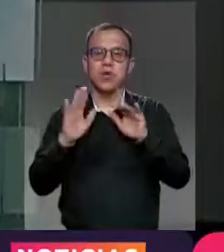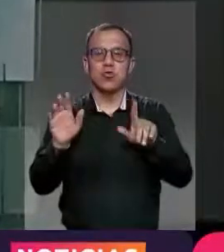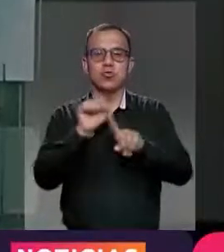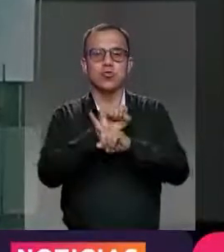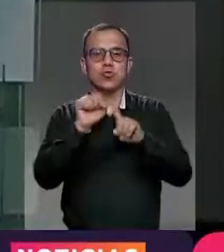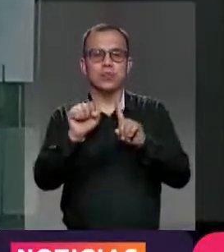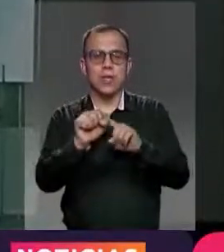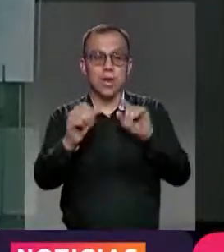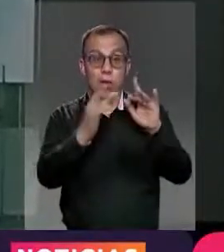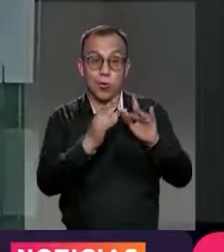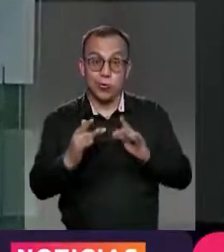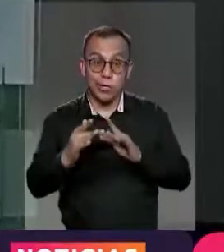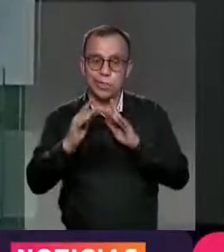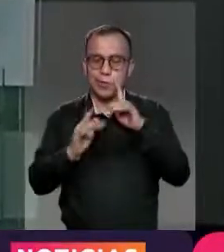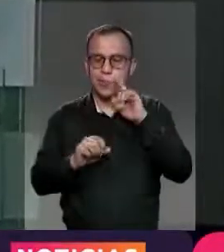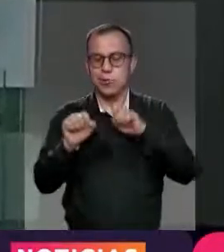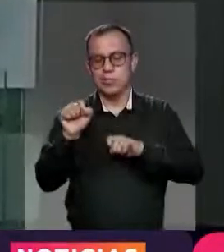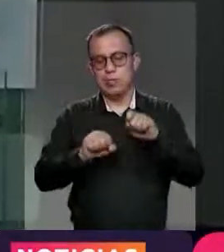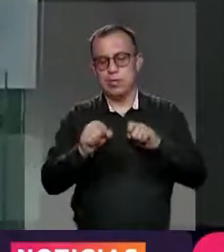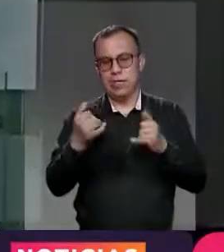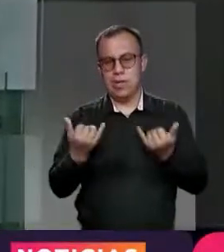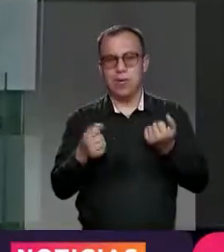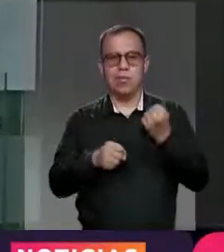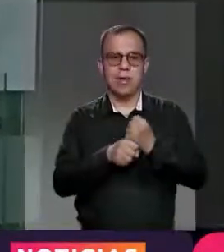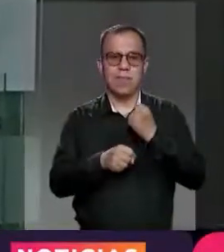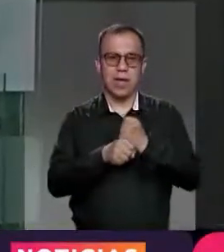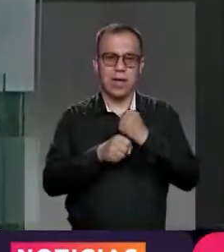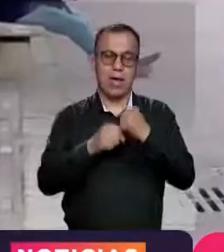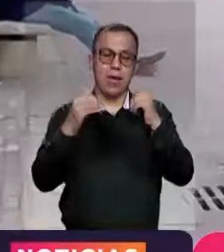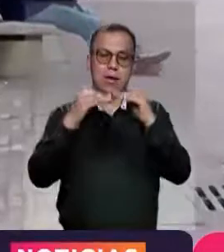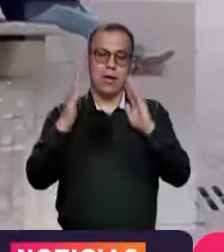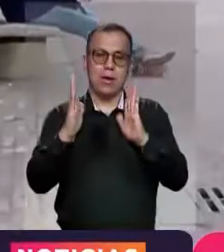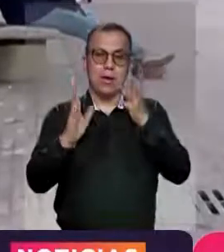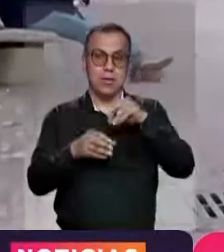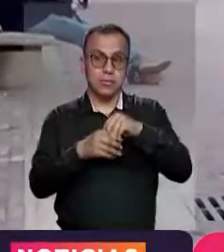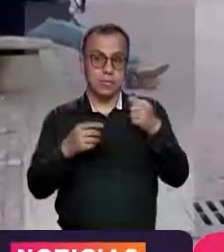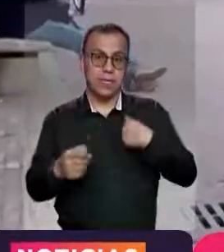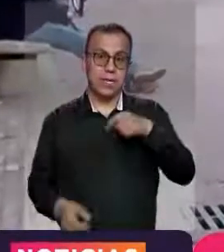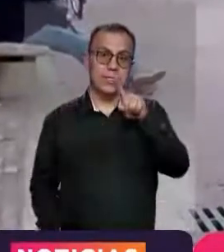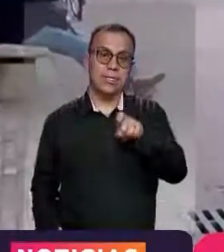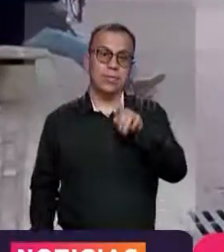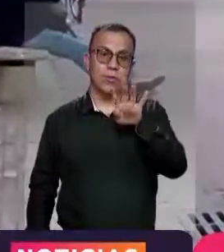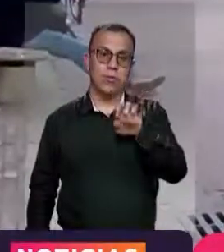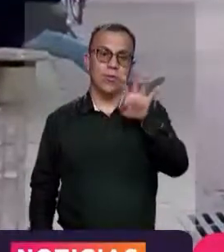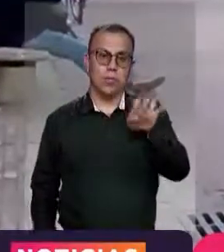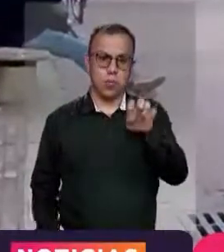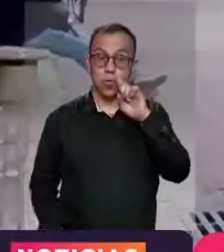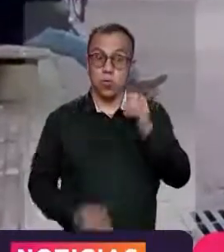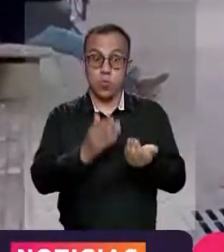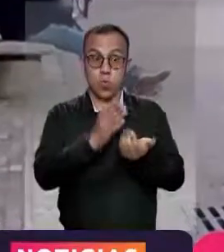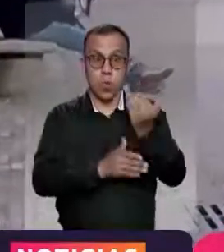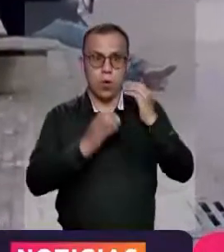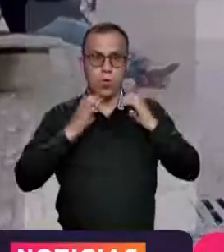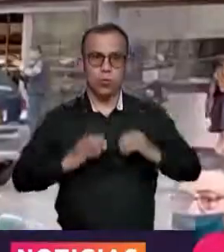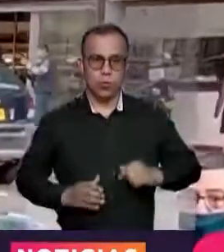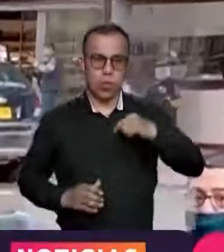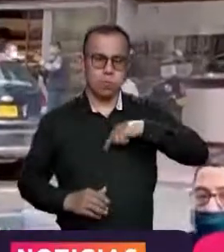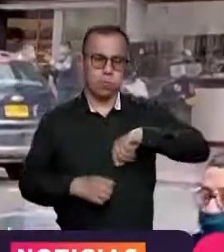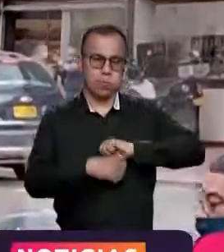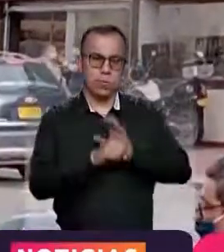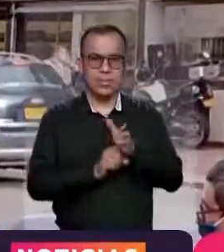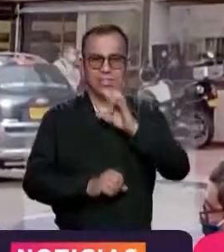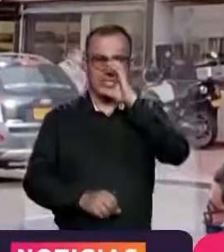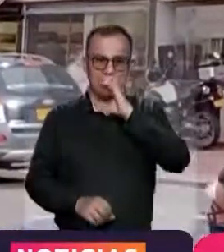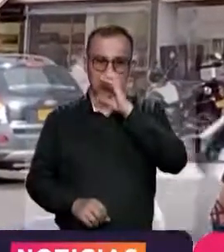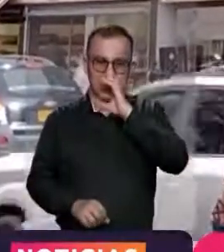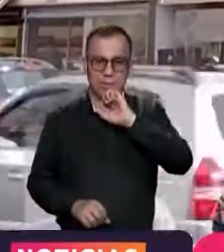el contacto y, en la medida de lo posible, trabajar en la casa. Con 699 reportes de contagio por localidades, Chapinero